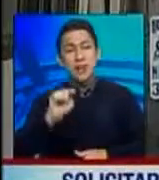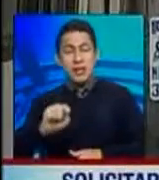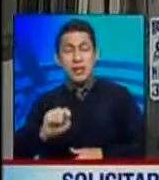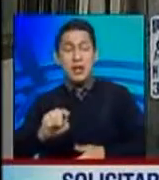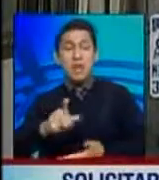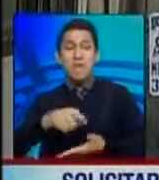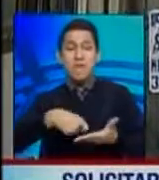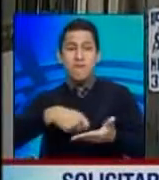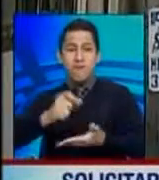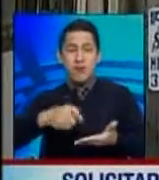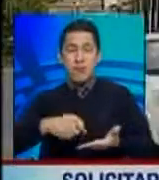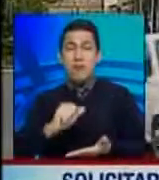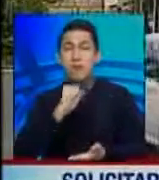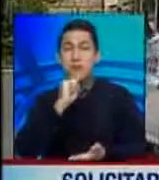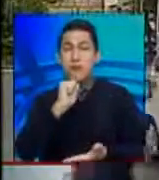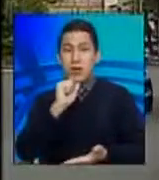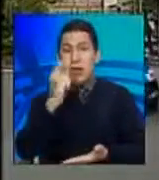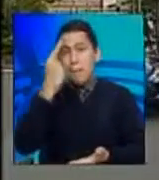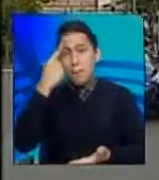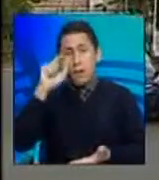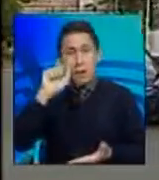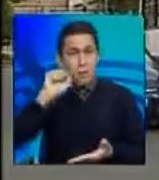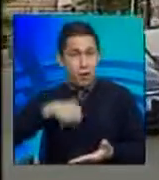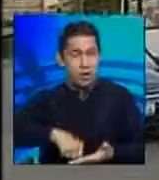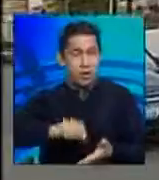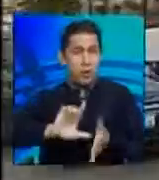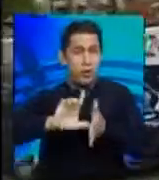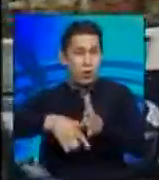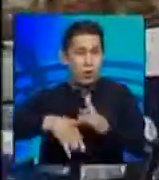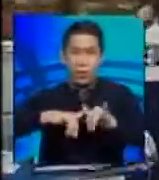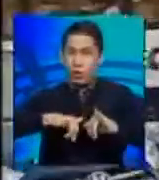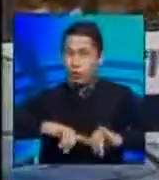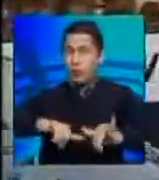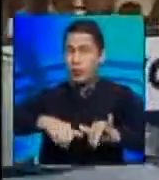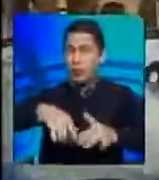rúbricas, pero la fecha para la consulta sobre el transporte en la ciudad aún no se define.